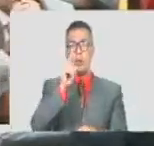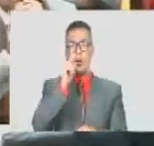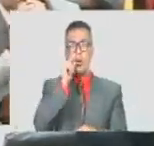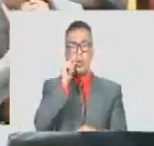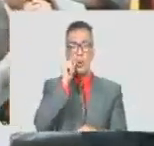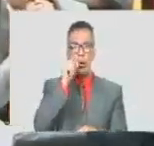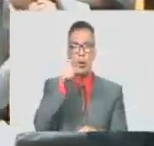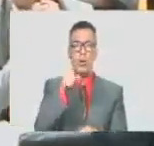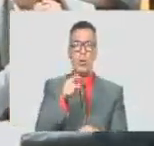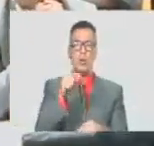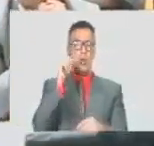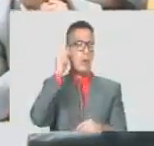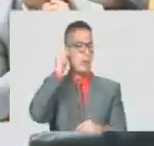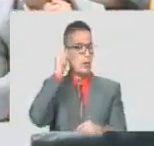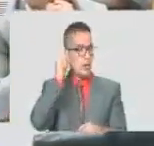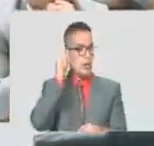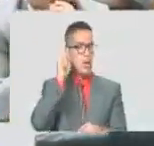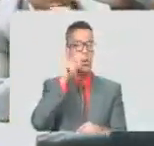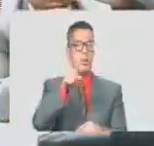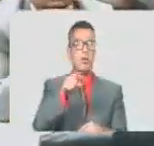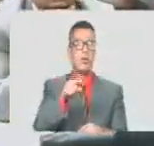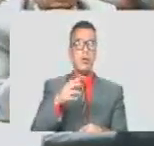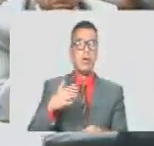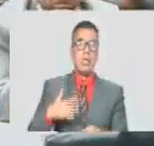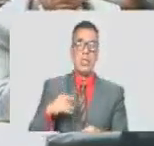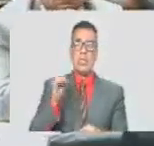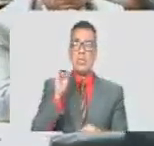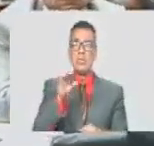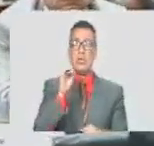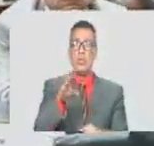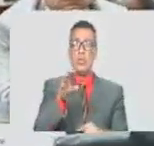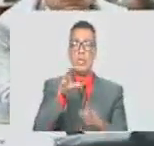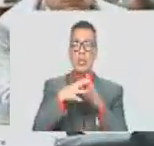unos hombres o unas mujeres que le dolían